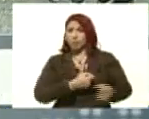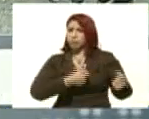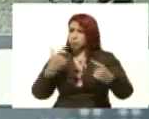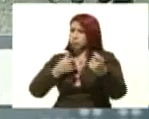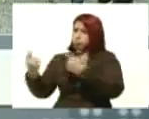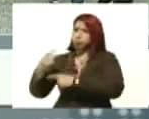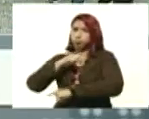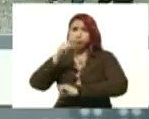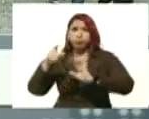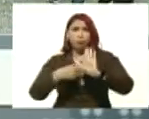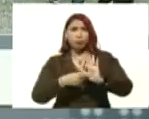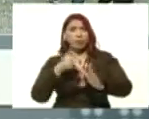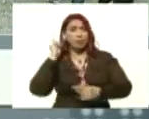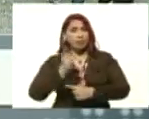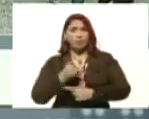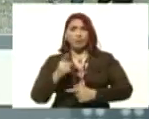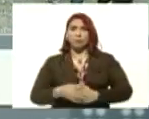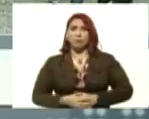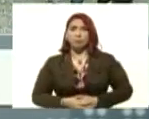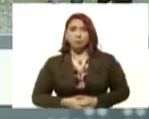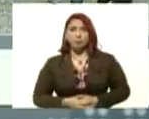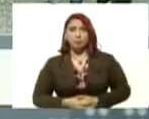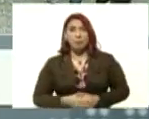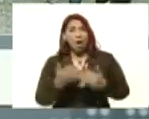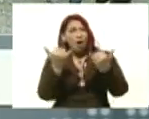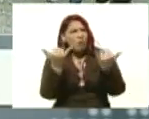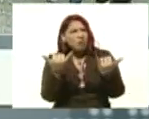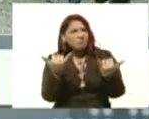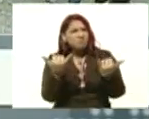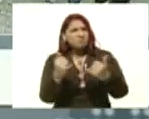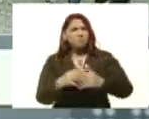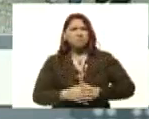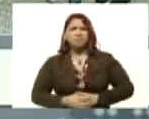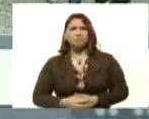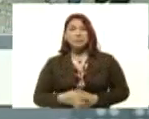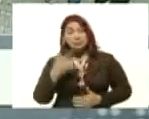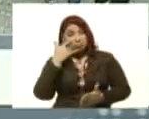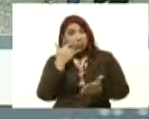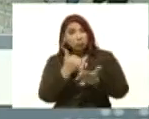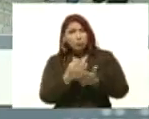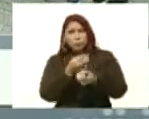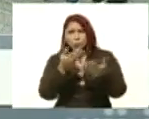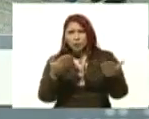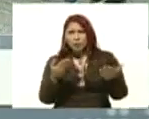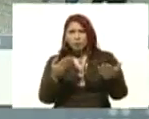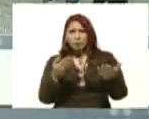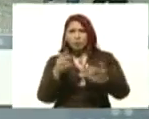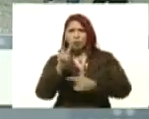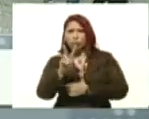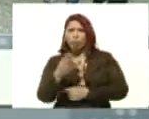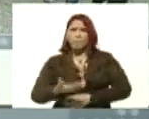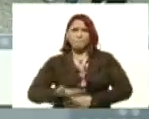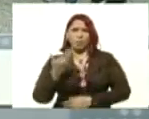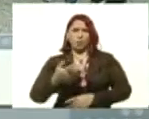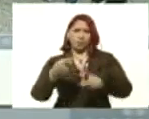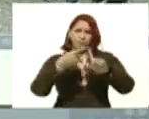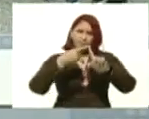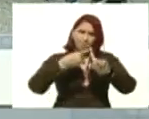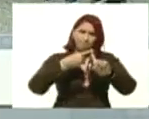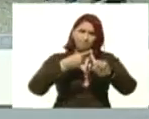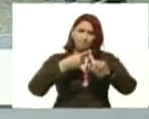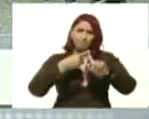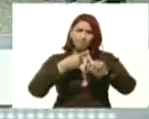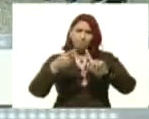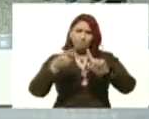llegando y llegarán. Ahora, fíjense ustedes dos cosas, dos hitos importantes.